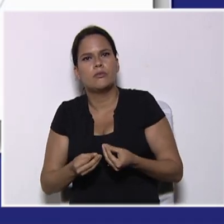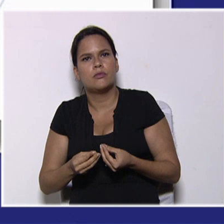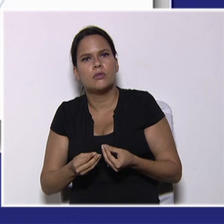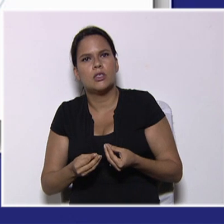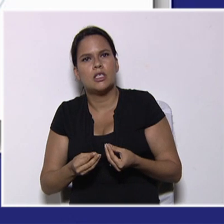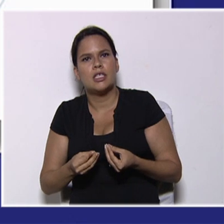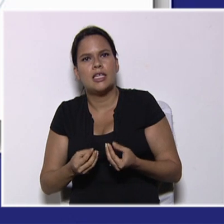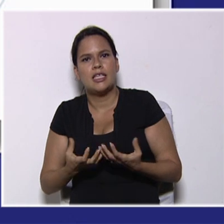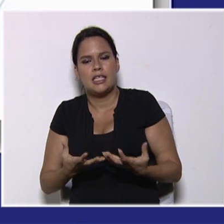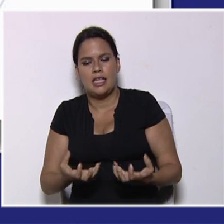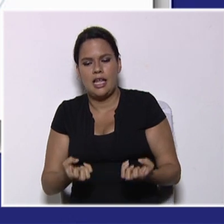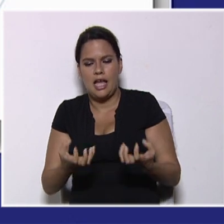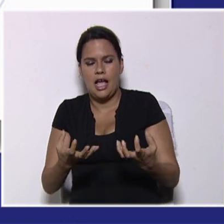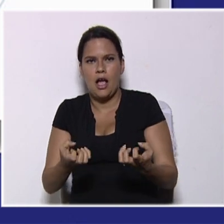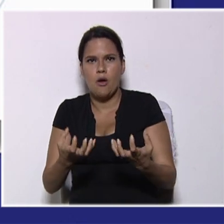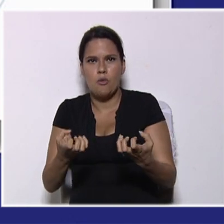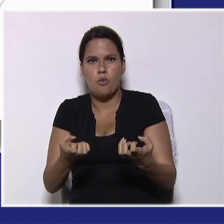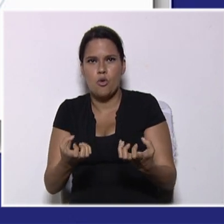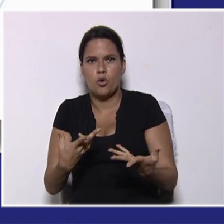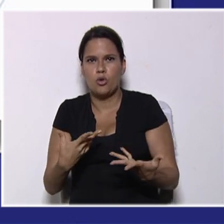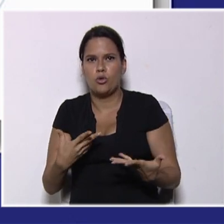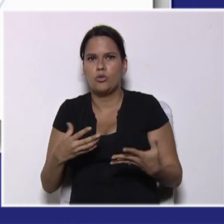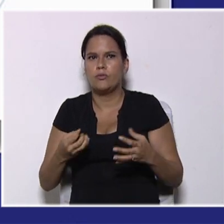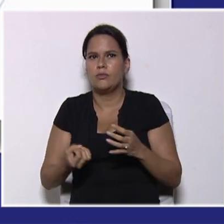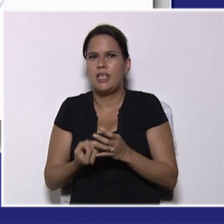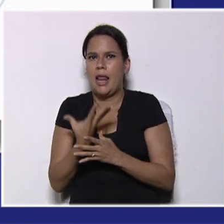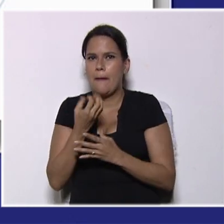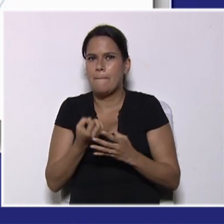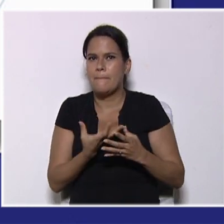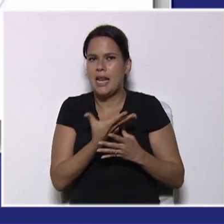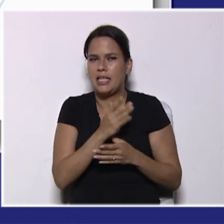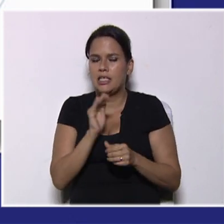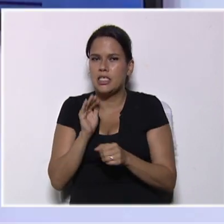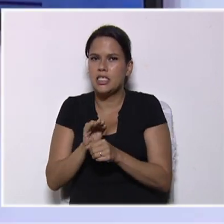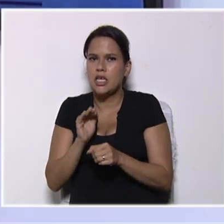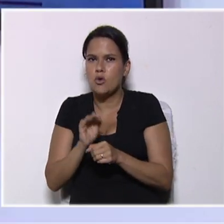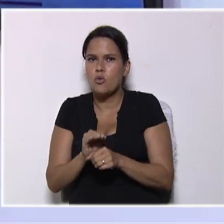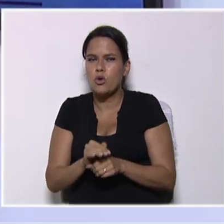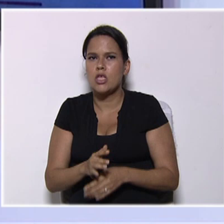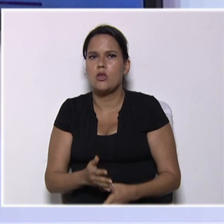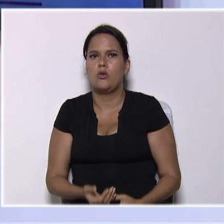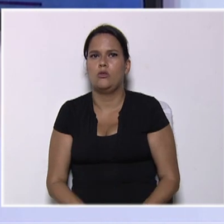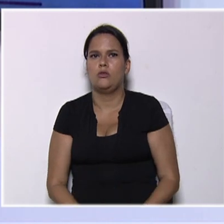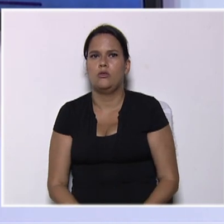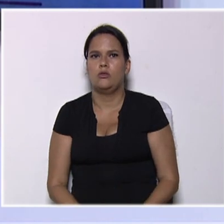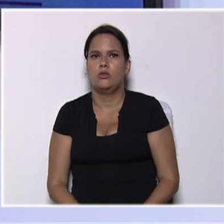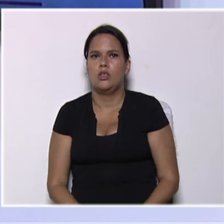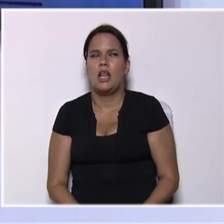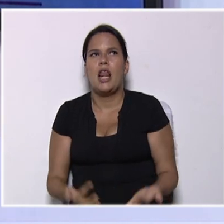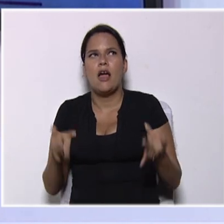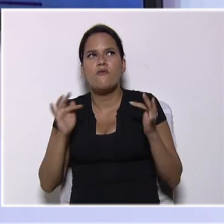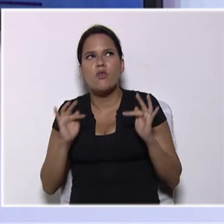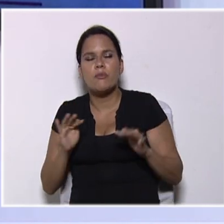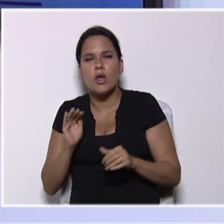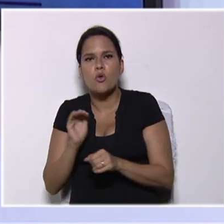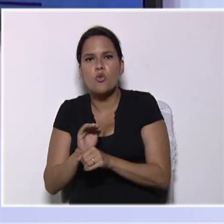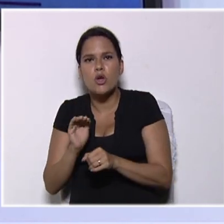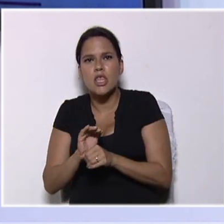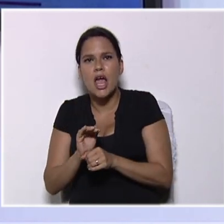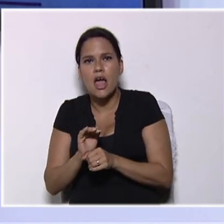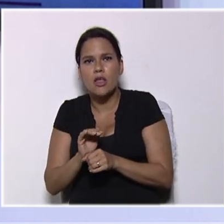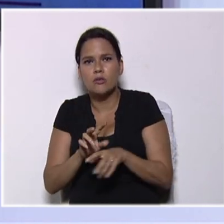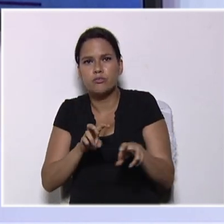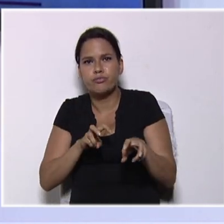abono orgánico, ese cuido, ese mantenimiento, las formas de cuidado y cultivo de las